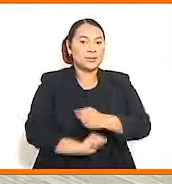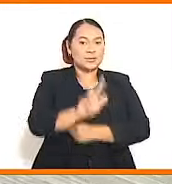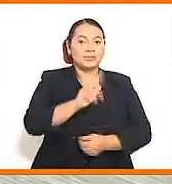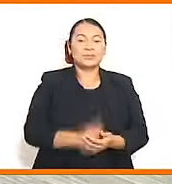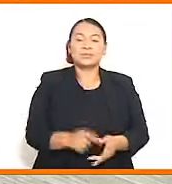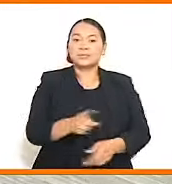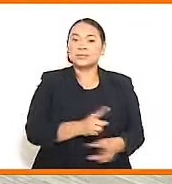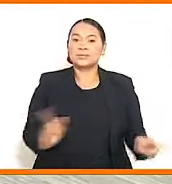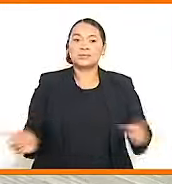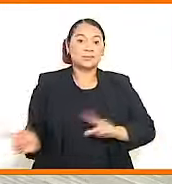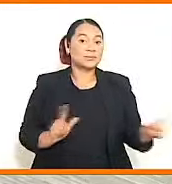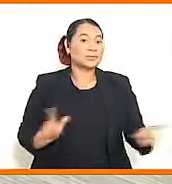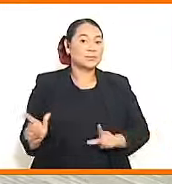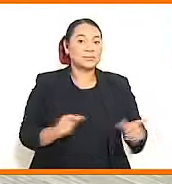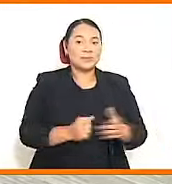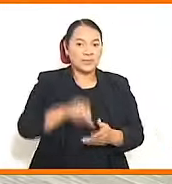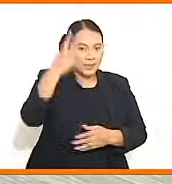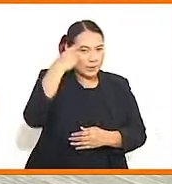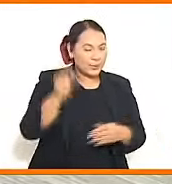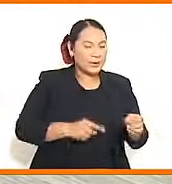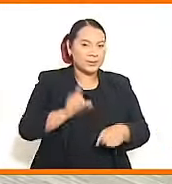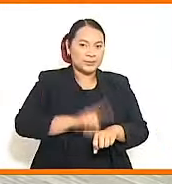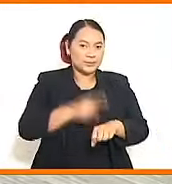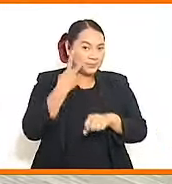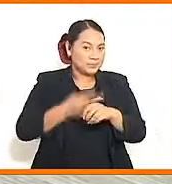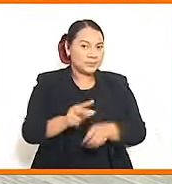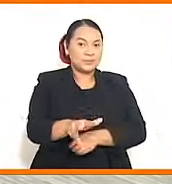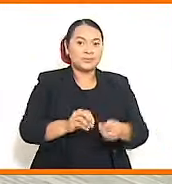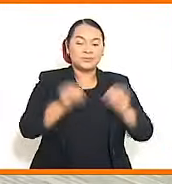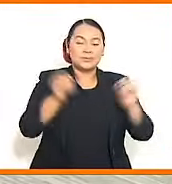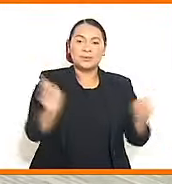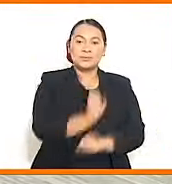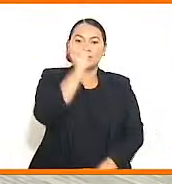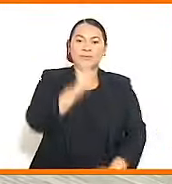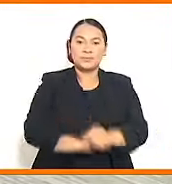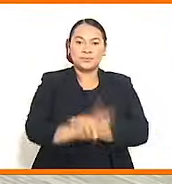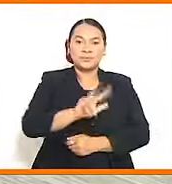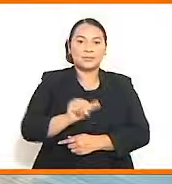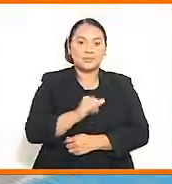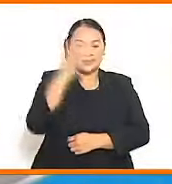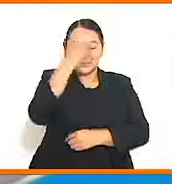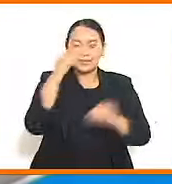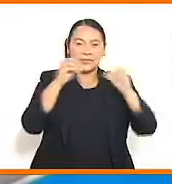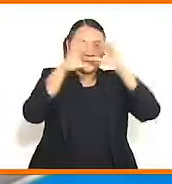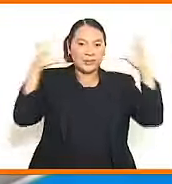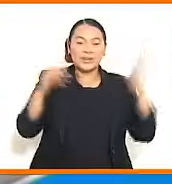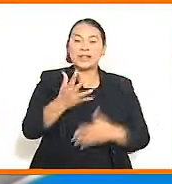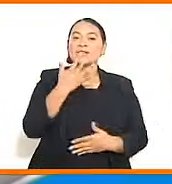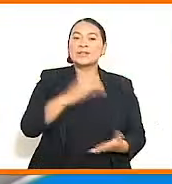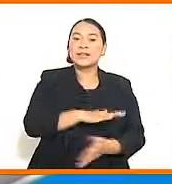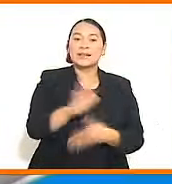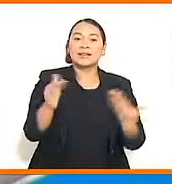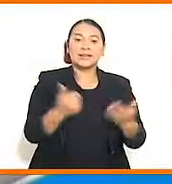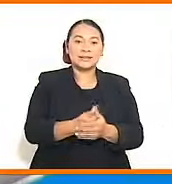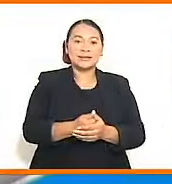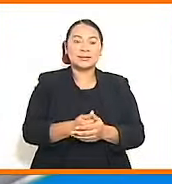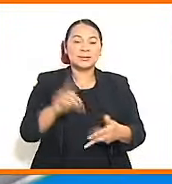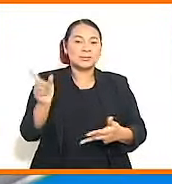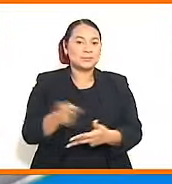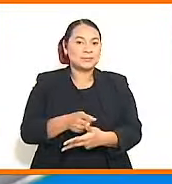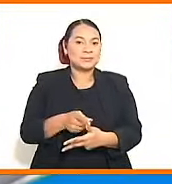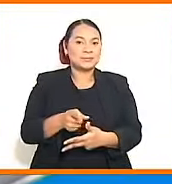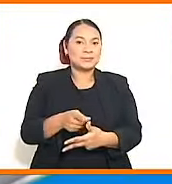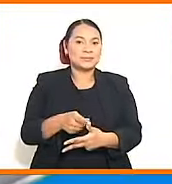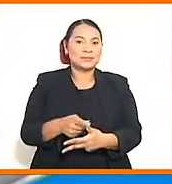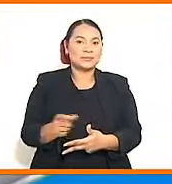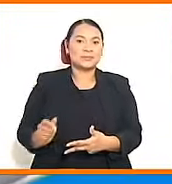que estés listo para conocer los tres números afortunados en esta agradable mañana y te deseo suerte porque se viene el primer número